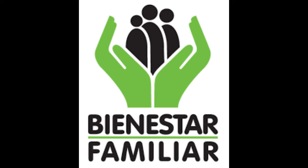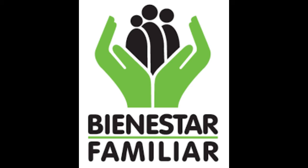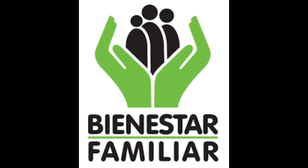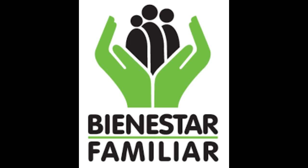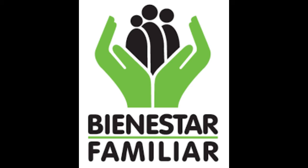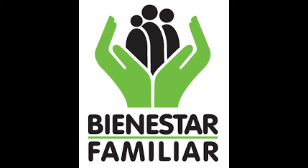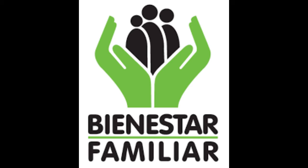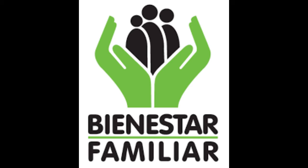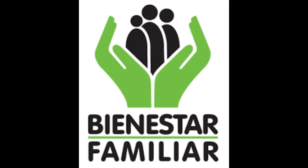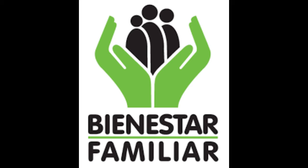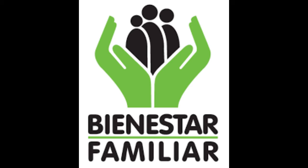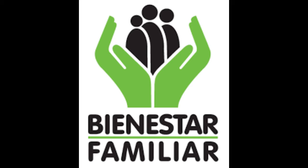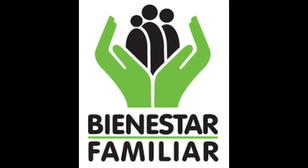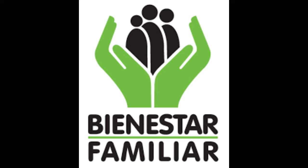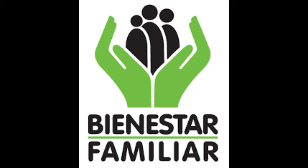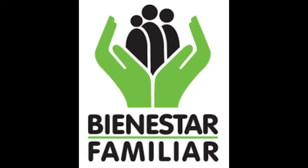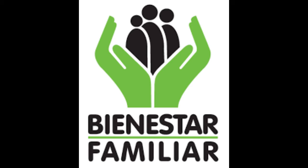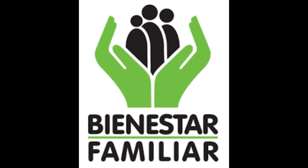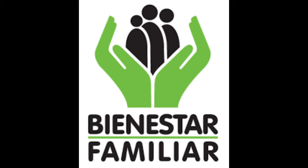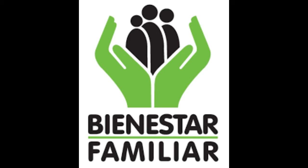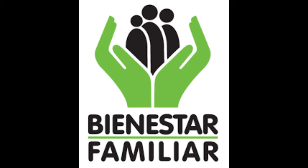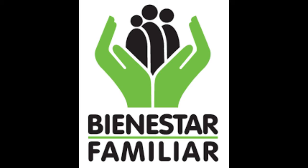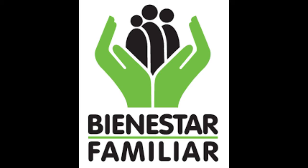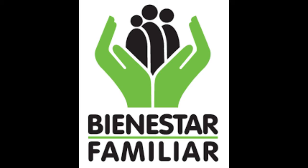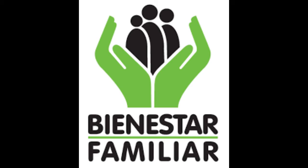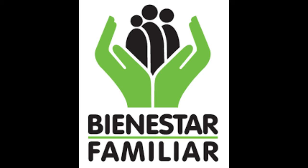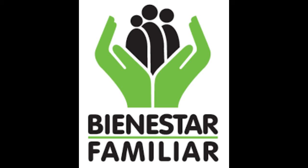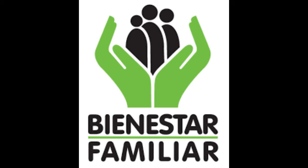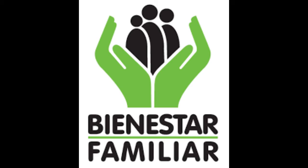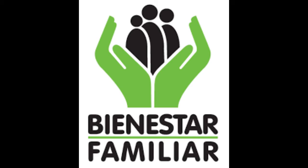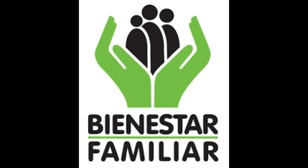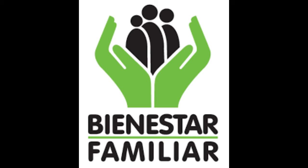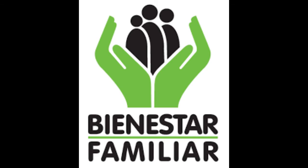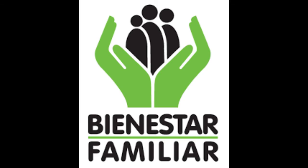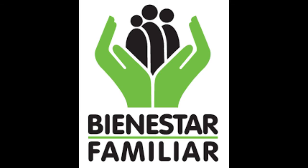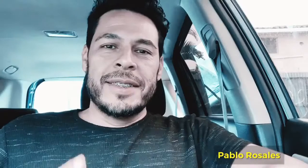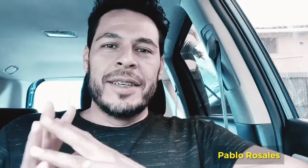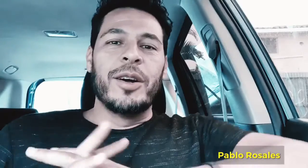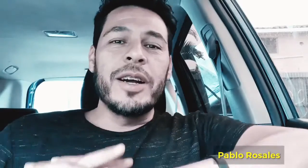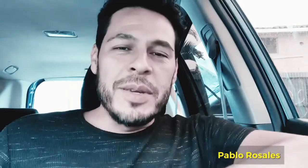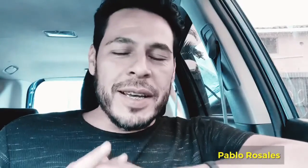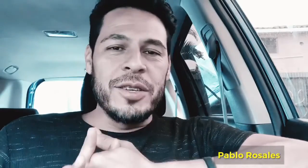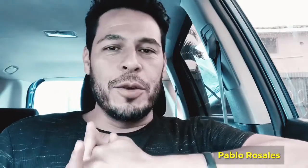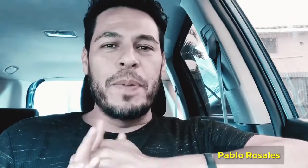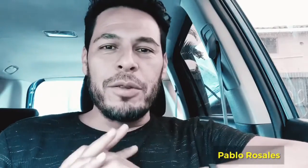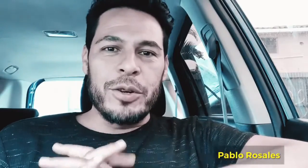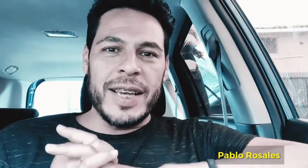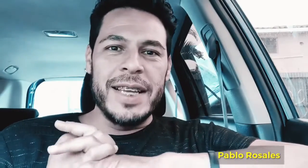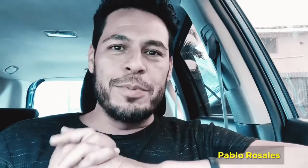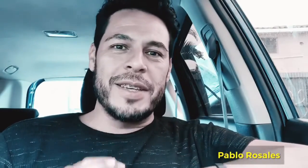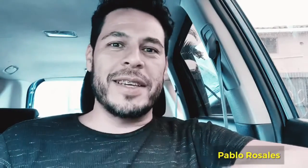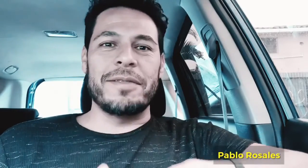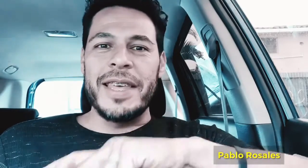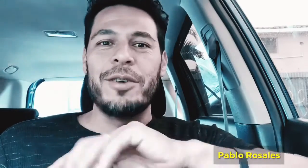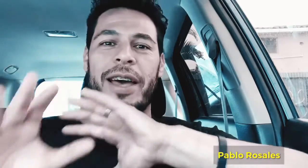su madre quedan sufriendo para una vida eterna en la tierra. Hola, ¿cómo están? Yo soy Pablo